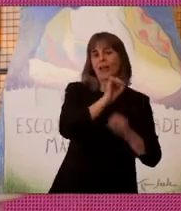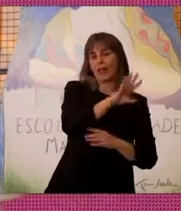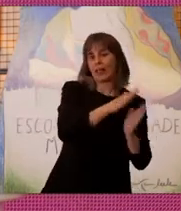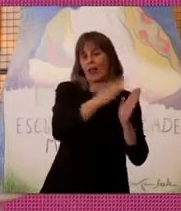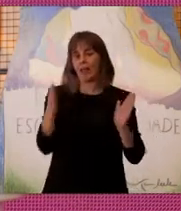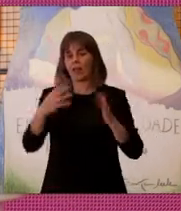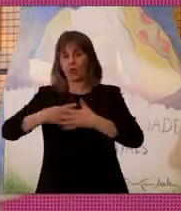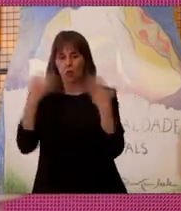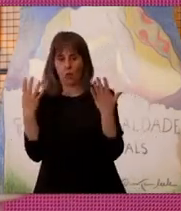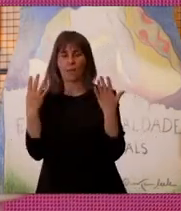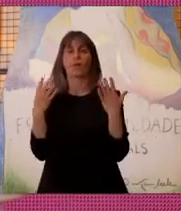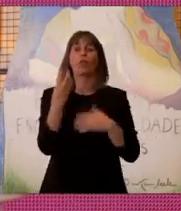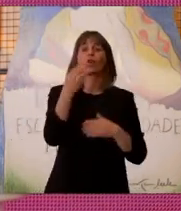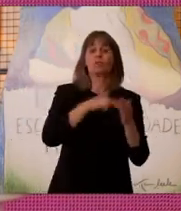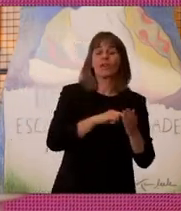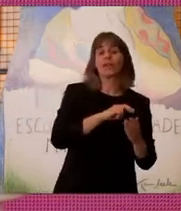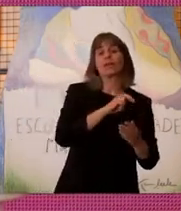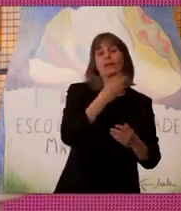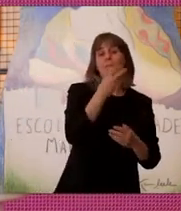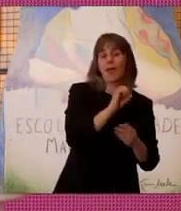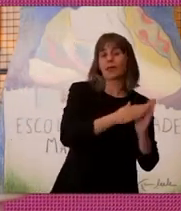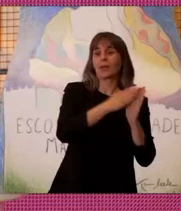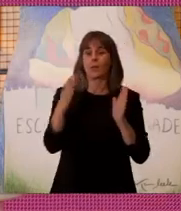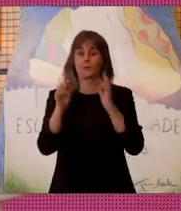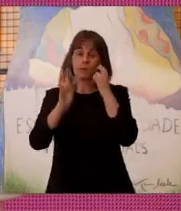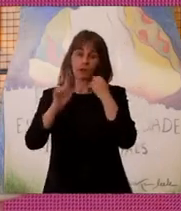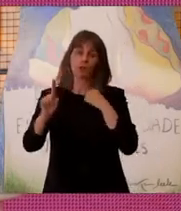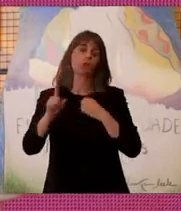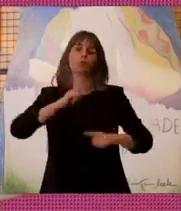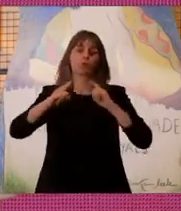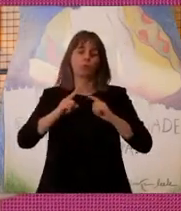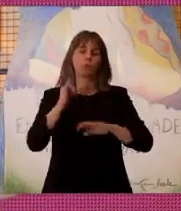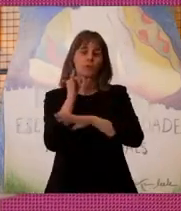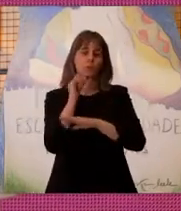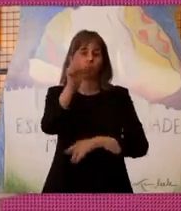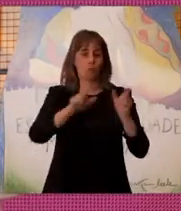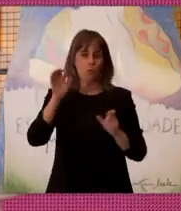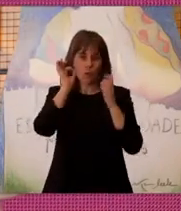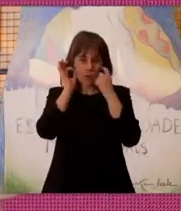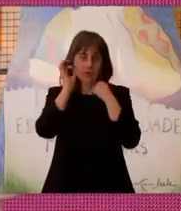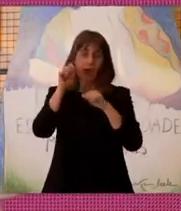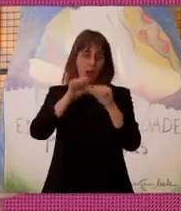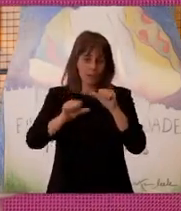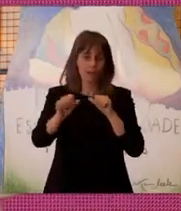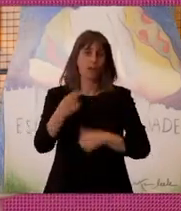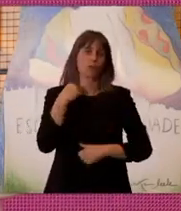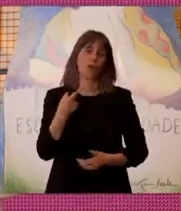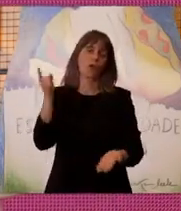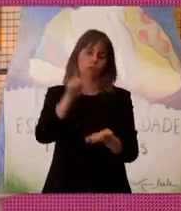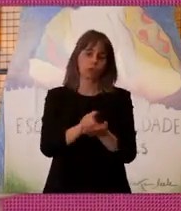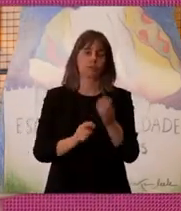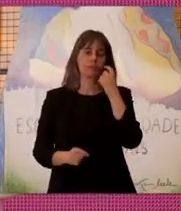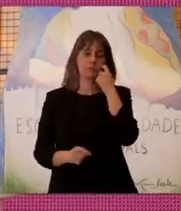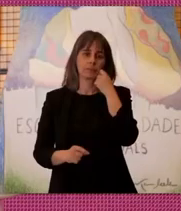2020-2021 dirigió un instituto de muelleres a partir de 2021 diputada de nuevo bueno